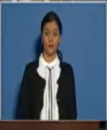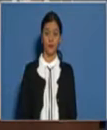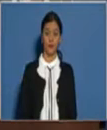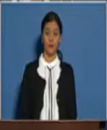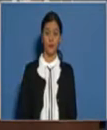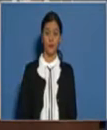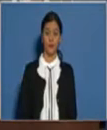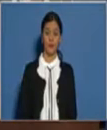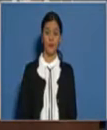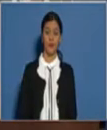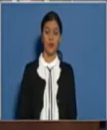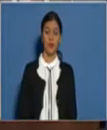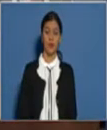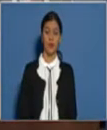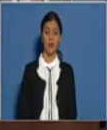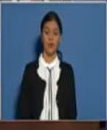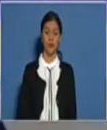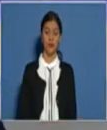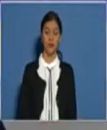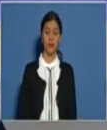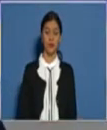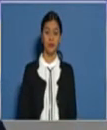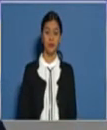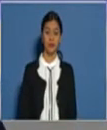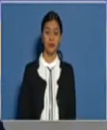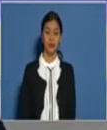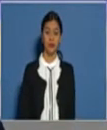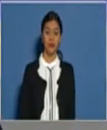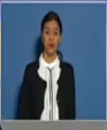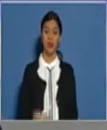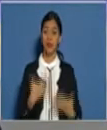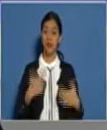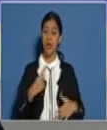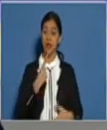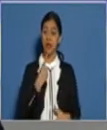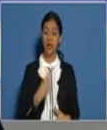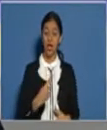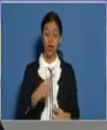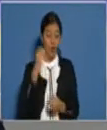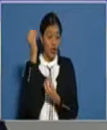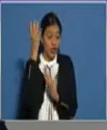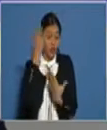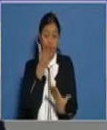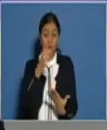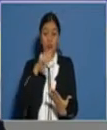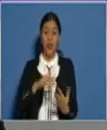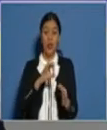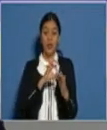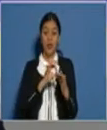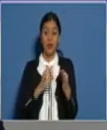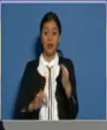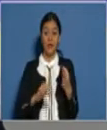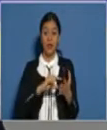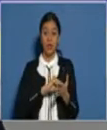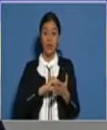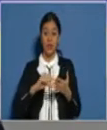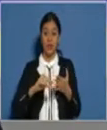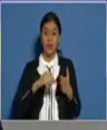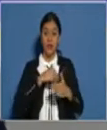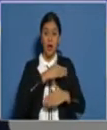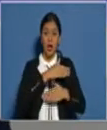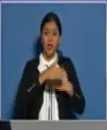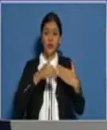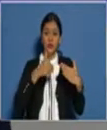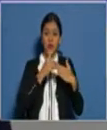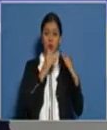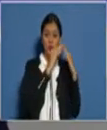Noticias. Así es, y como lo mencionaba el reporte, este fin de semana se mantiene la cuarentena absoluta y